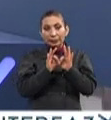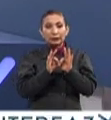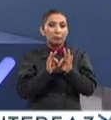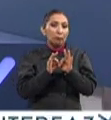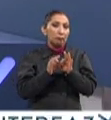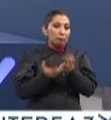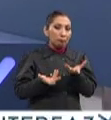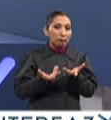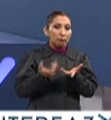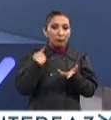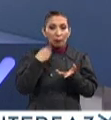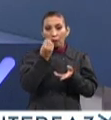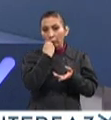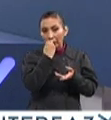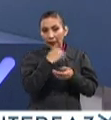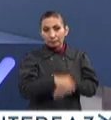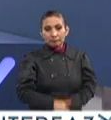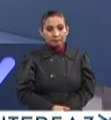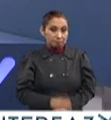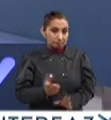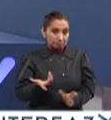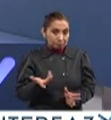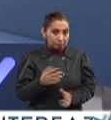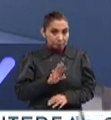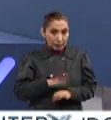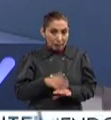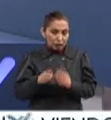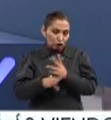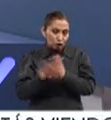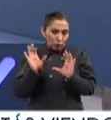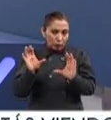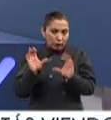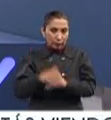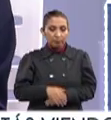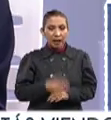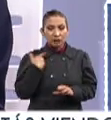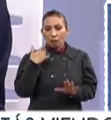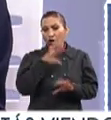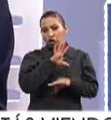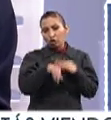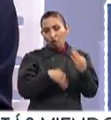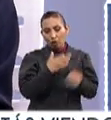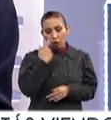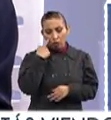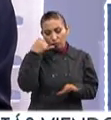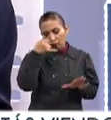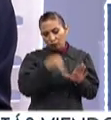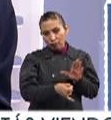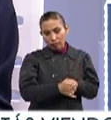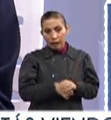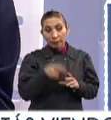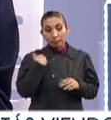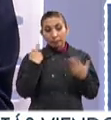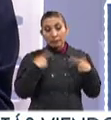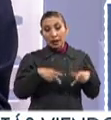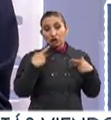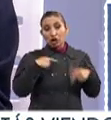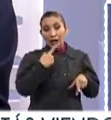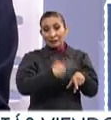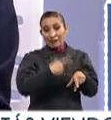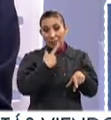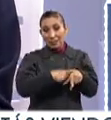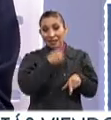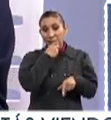supongo, la alimentación, entre otras cosas. Así es un trasfondo. El paciente debe estar